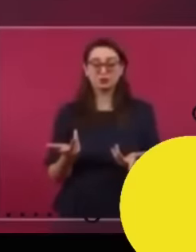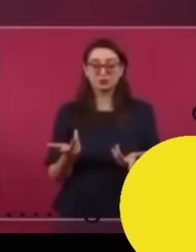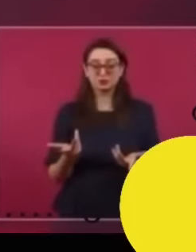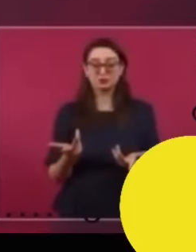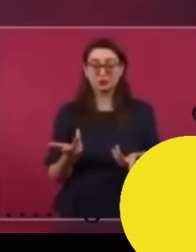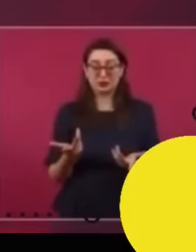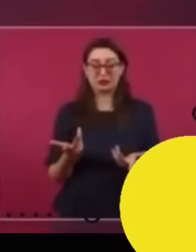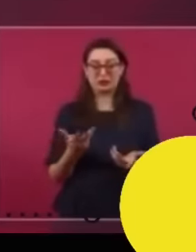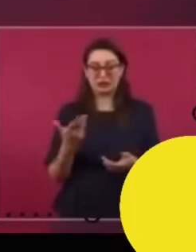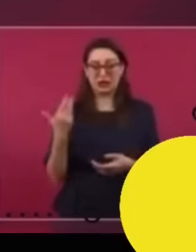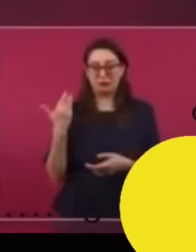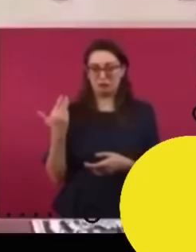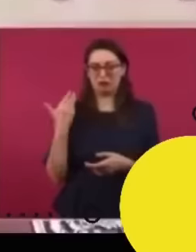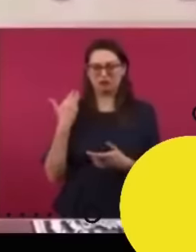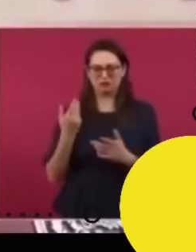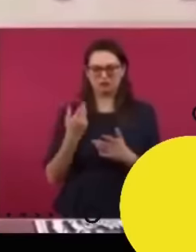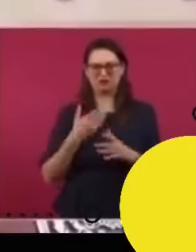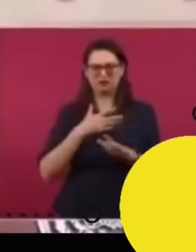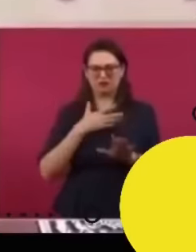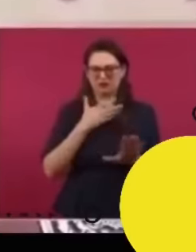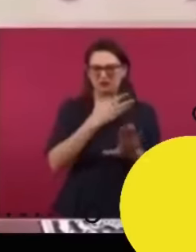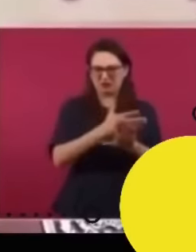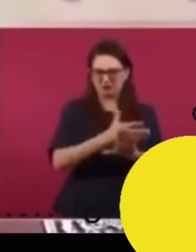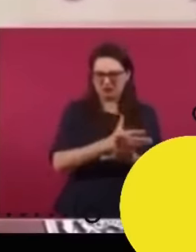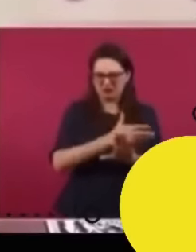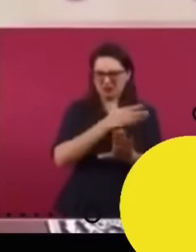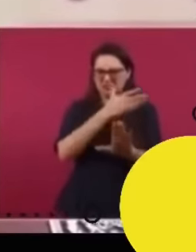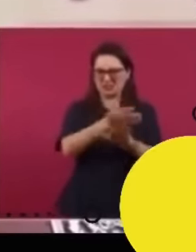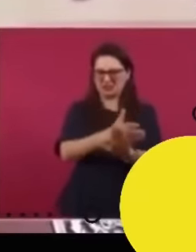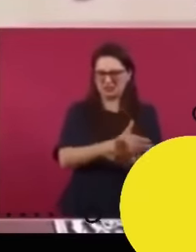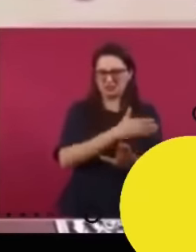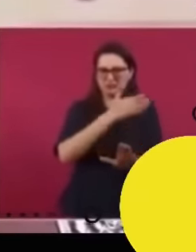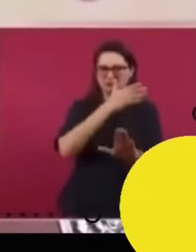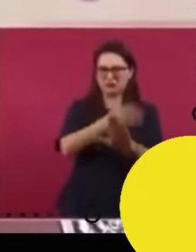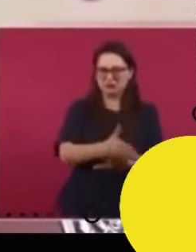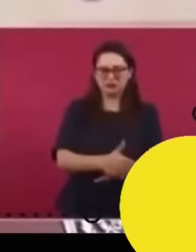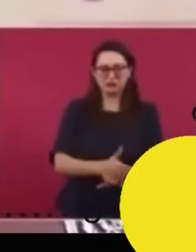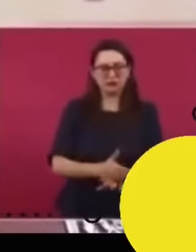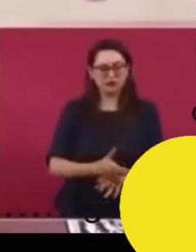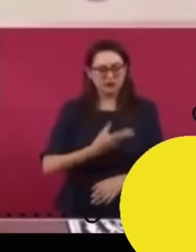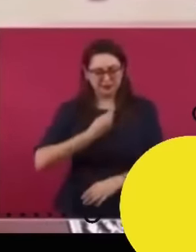últimamente ha estado recibiendo